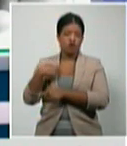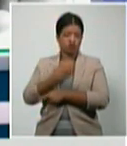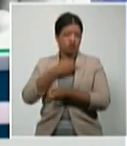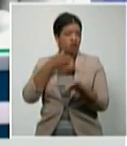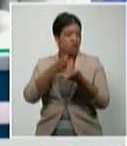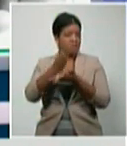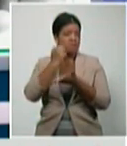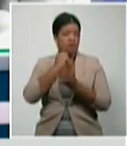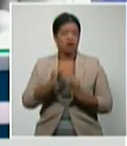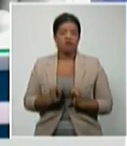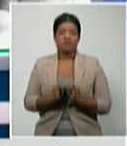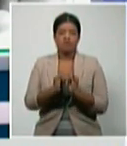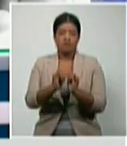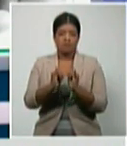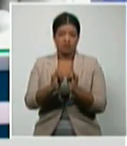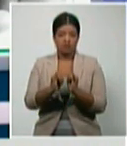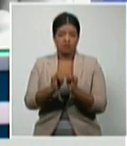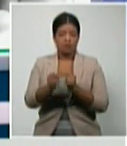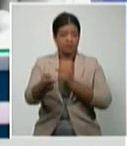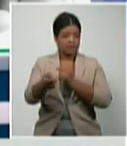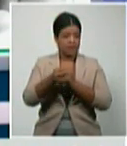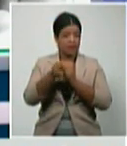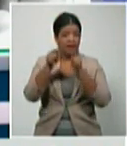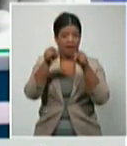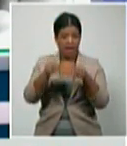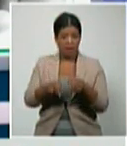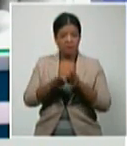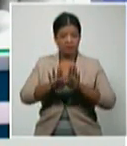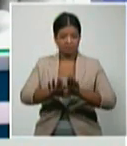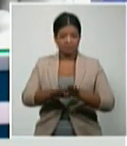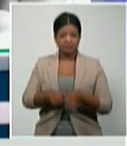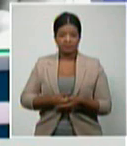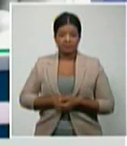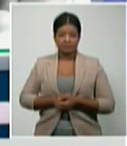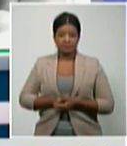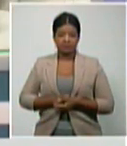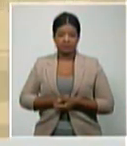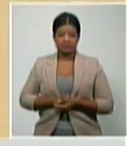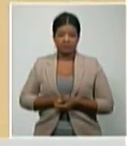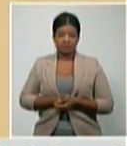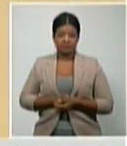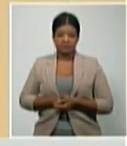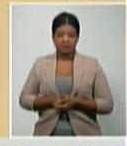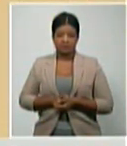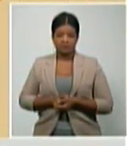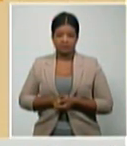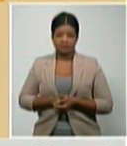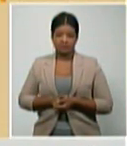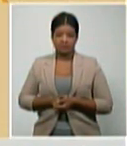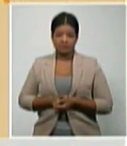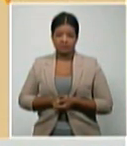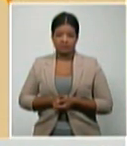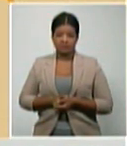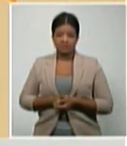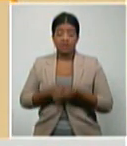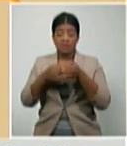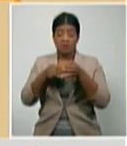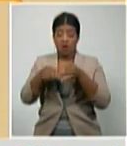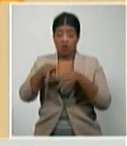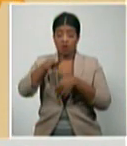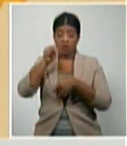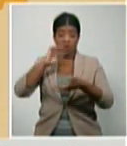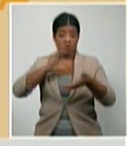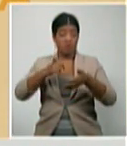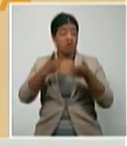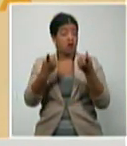información en los próximos minutos. Nos vamos ahora con una pausa. En la nueva normalidad necesitas